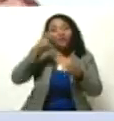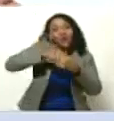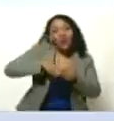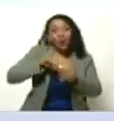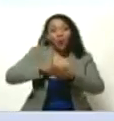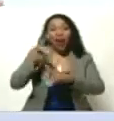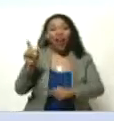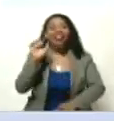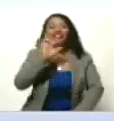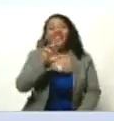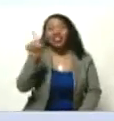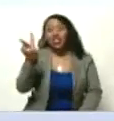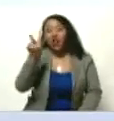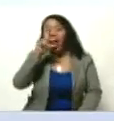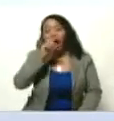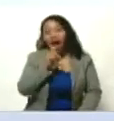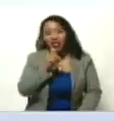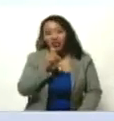tiene 32 años,